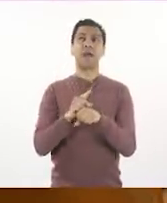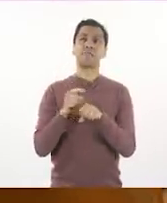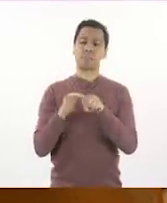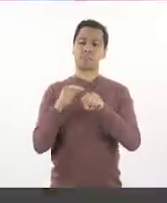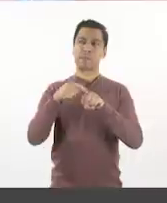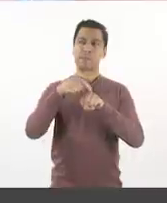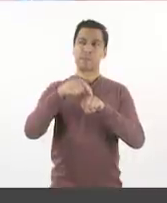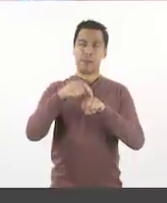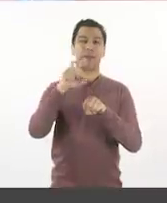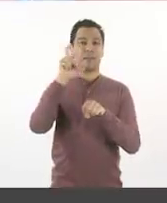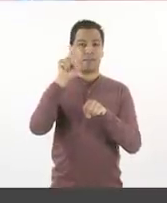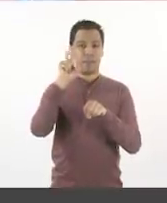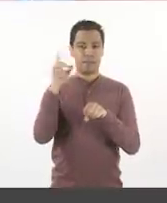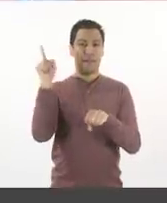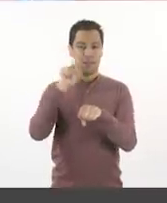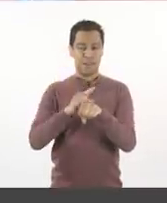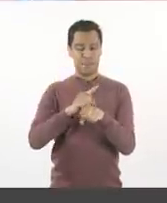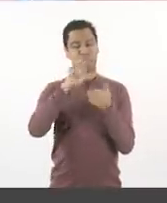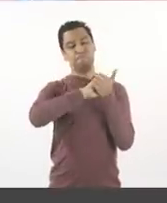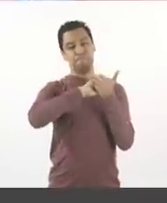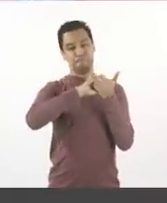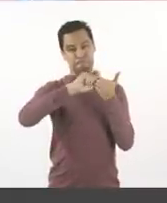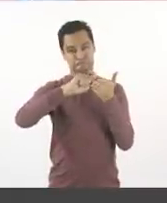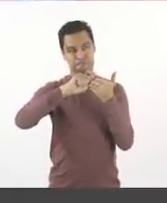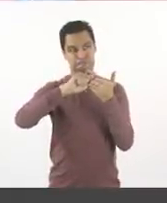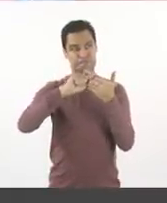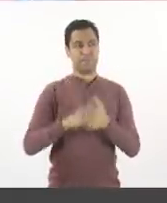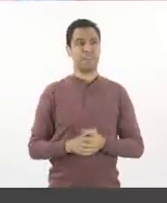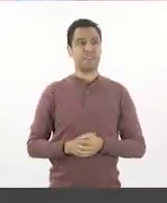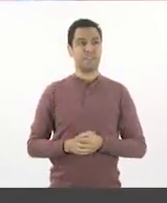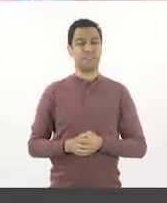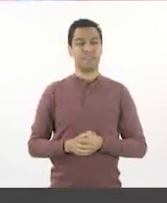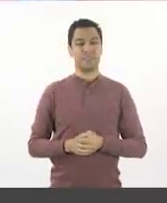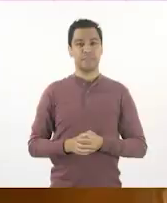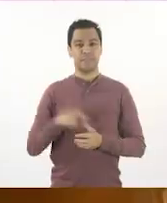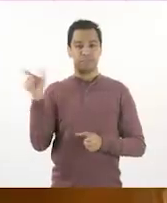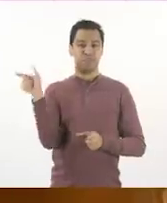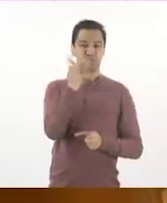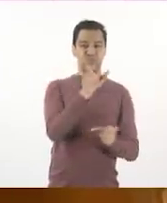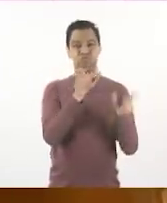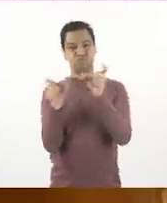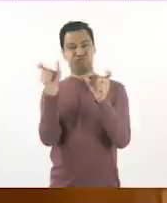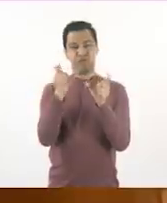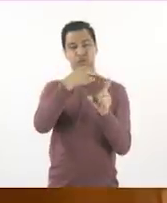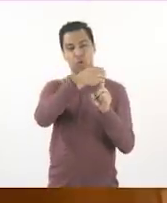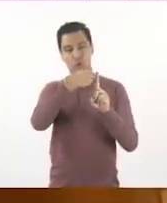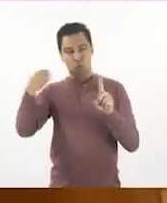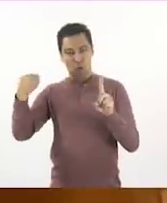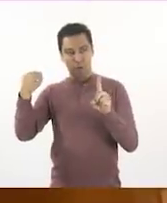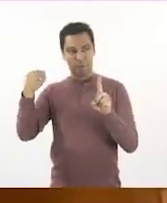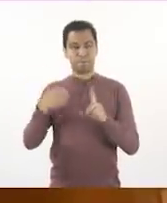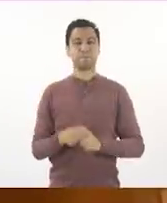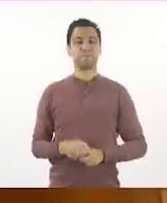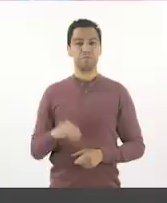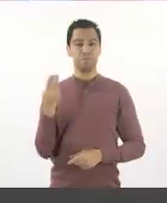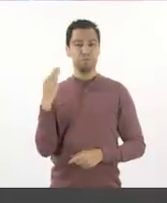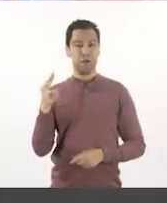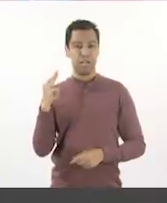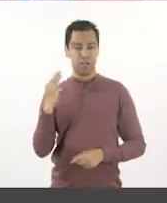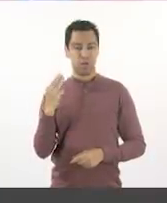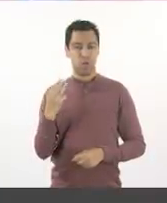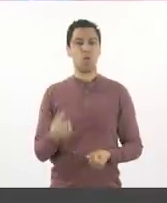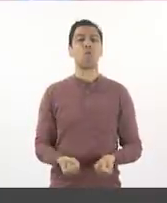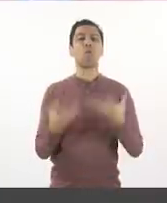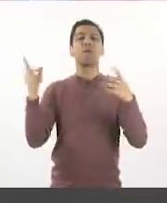la columna de 30 días. ¿Qué me sigue? Mayo. Mayo. Mayo tiene